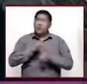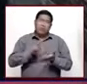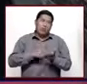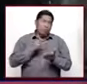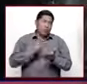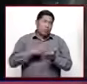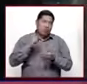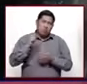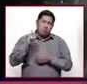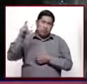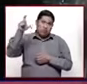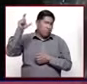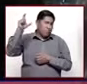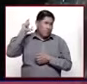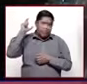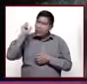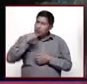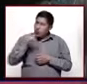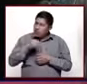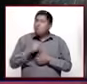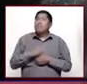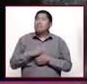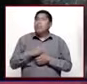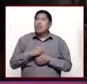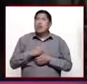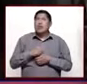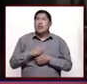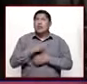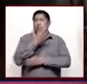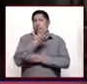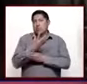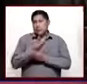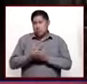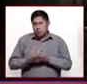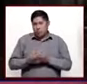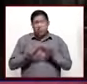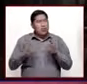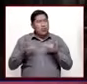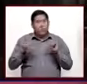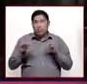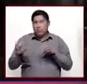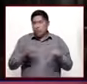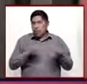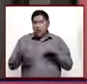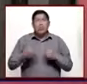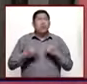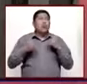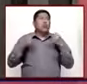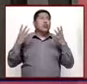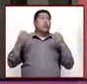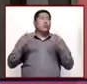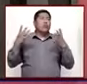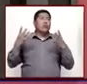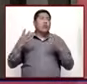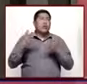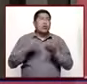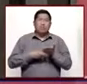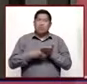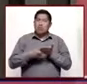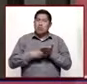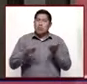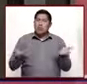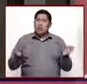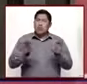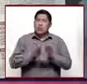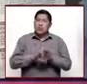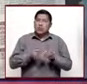el costo del producto, de la materia prima, si se encarece, entonces sí, ya dejan de producirlo. Muchas revistas se han cerrado a partir